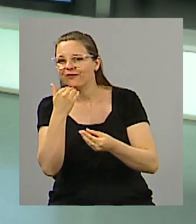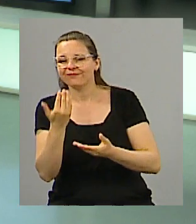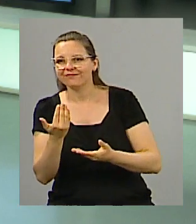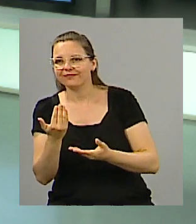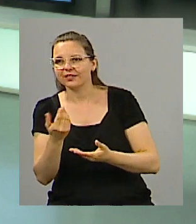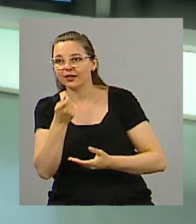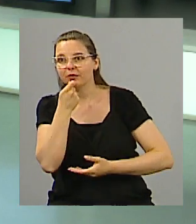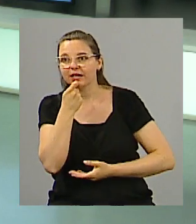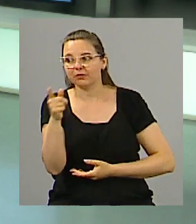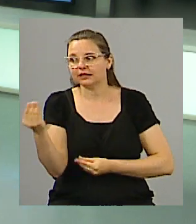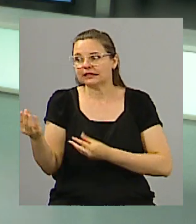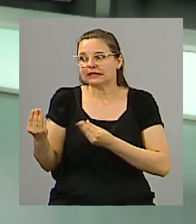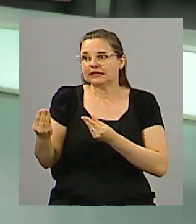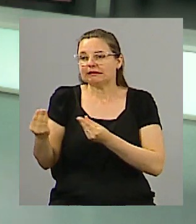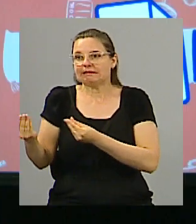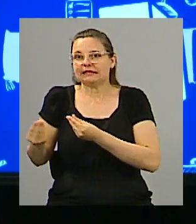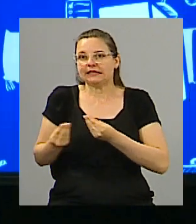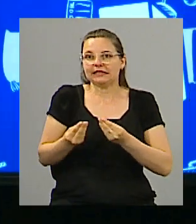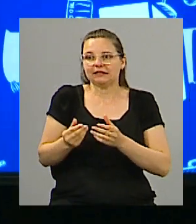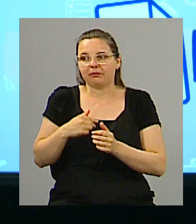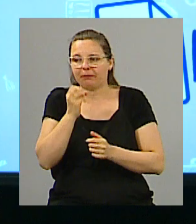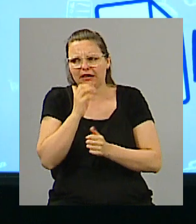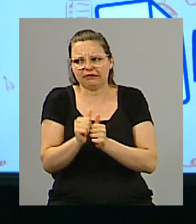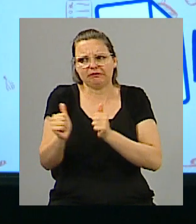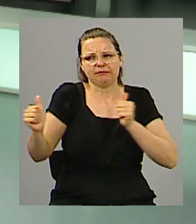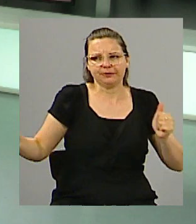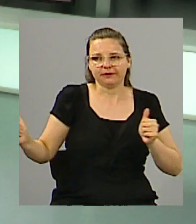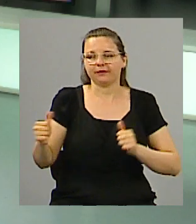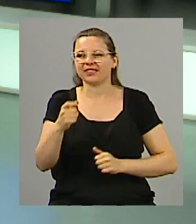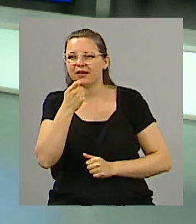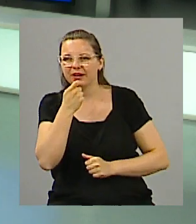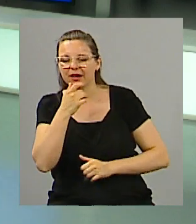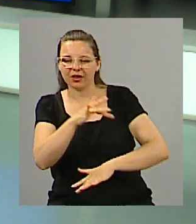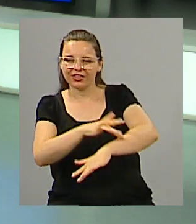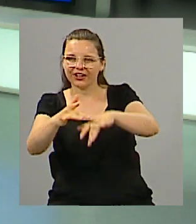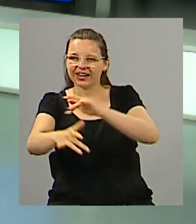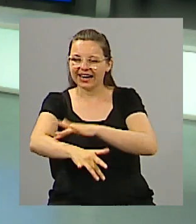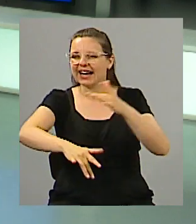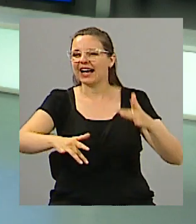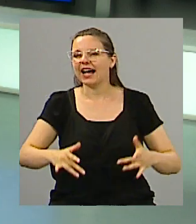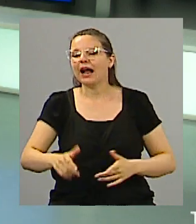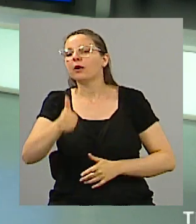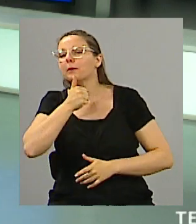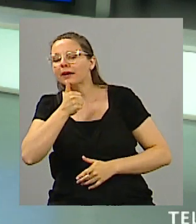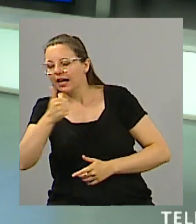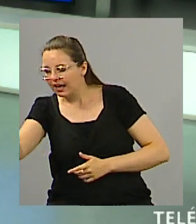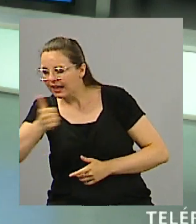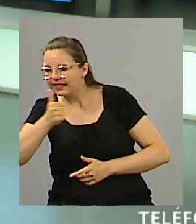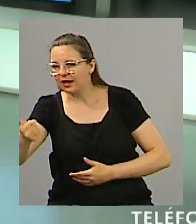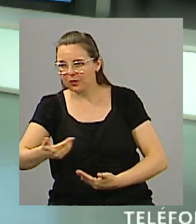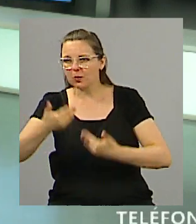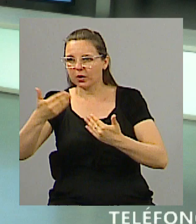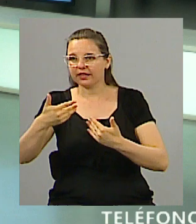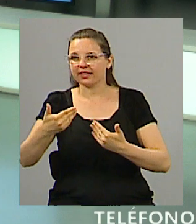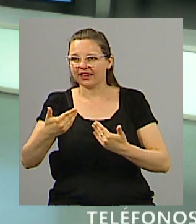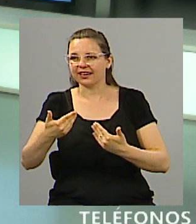que podemos tocarnos, que podemos compartir una bombilla, un mate, que esas no son formas de transmisión, se puede acercar más a la persona,